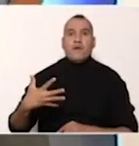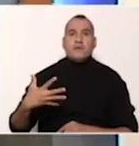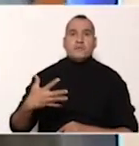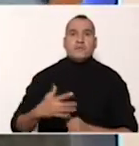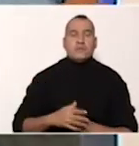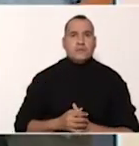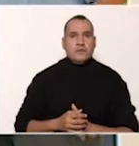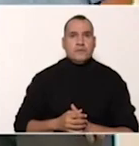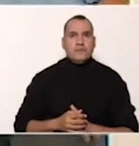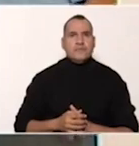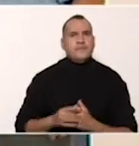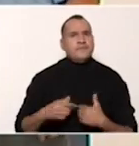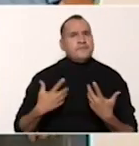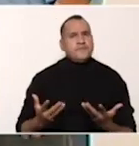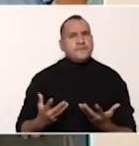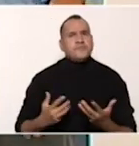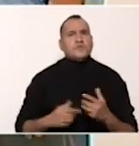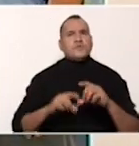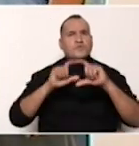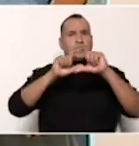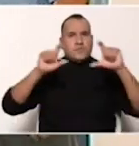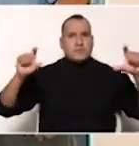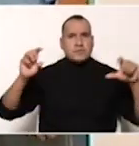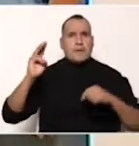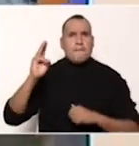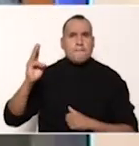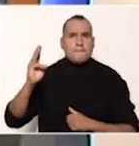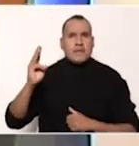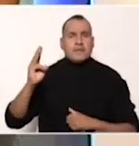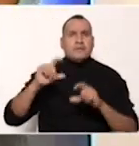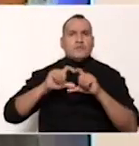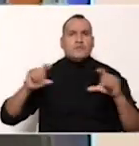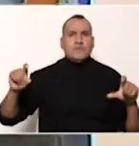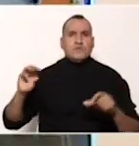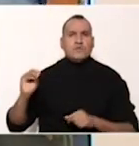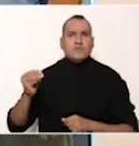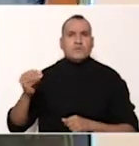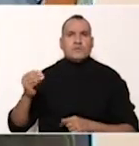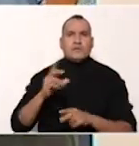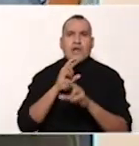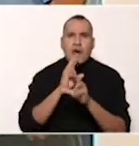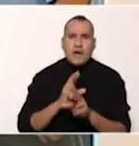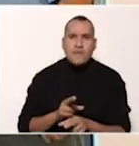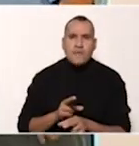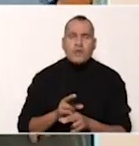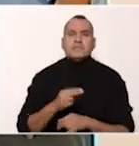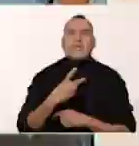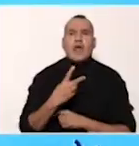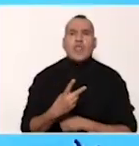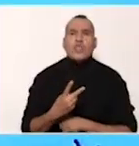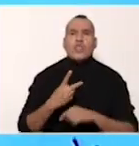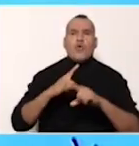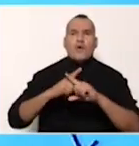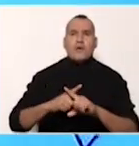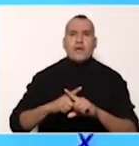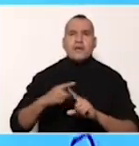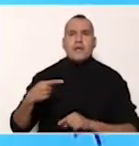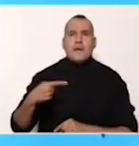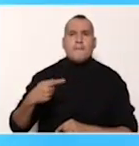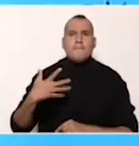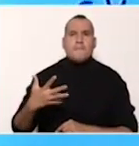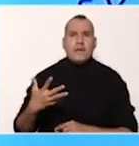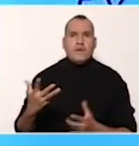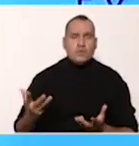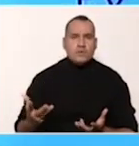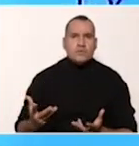cuando yo divido este polinomio entre este binomio, el resultado es 2x menos 5 como cociente y